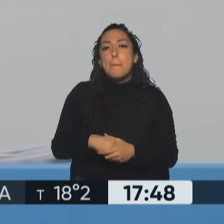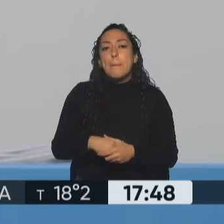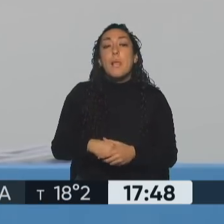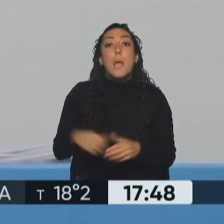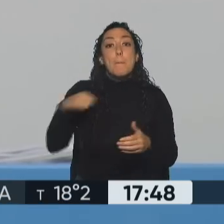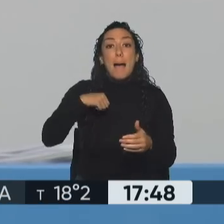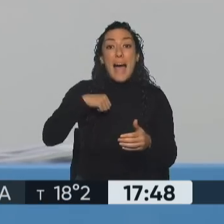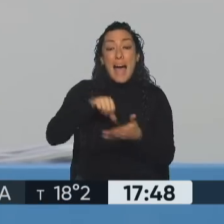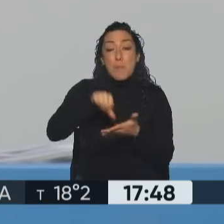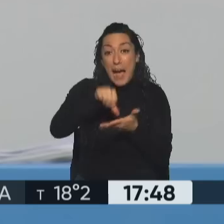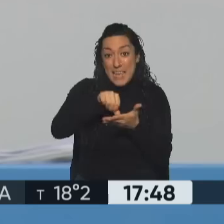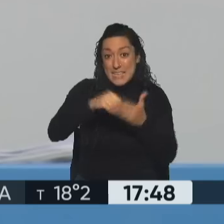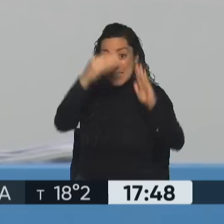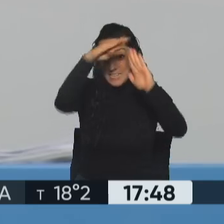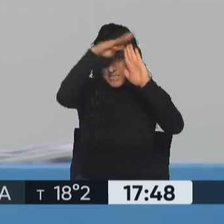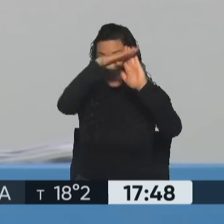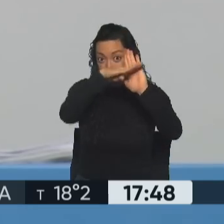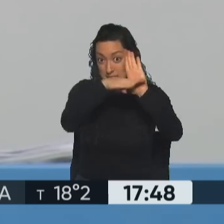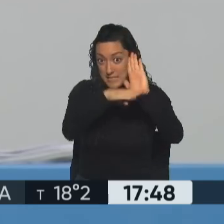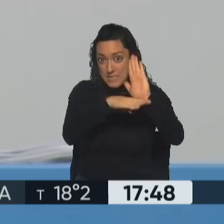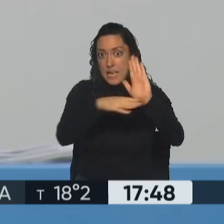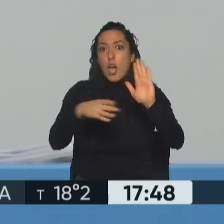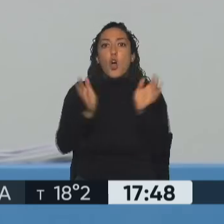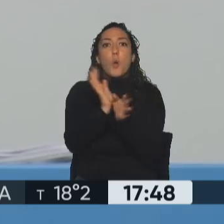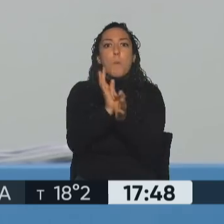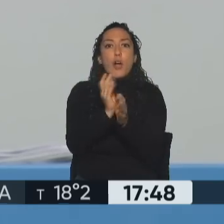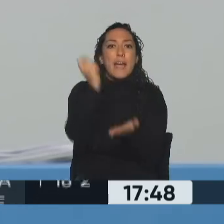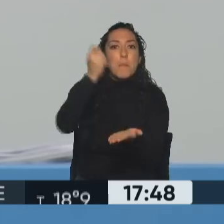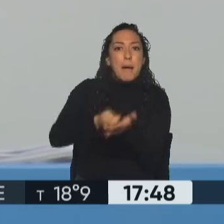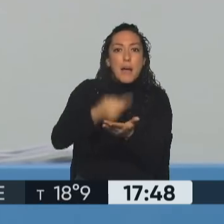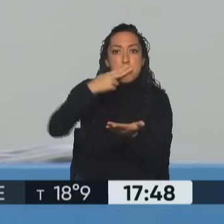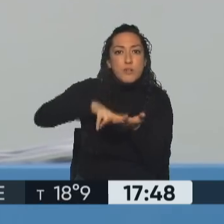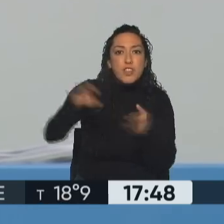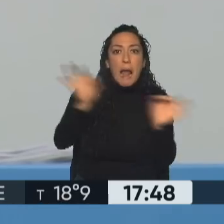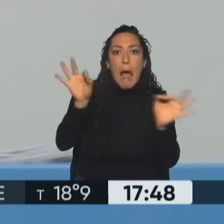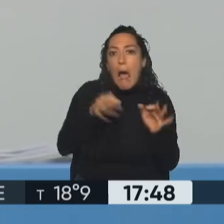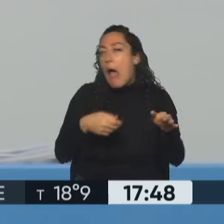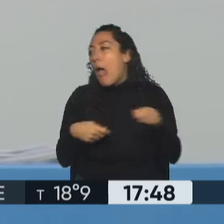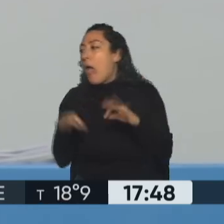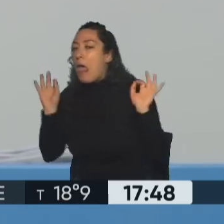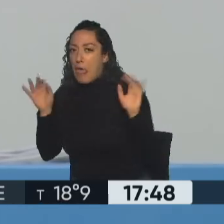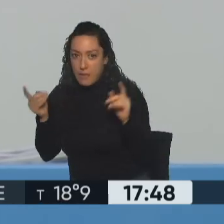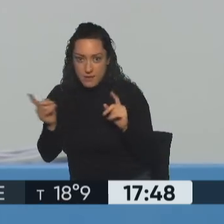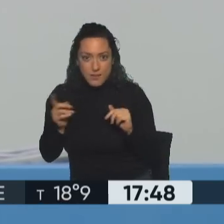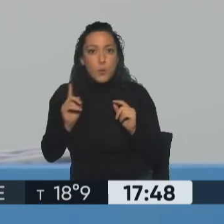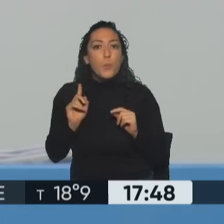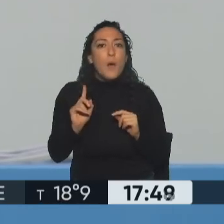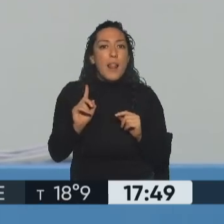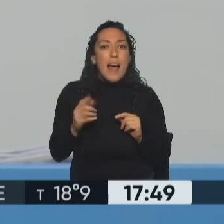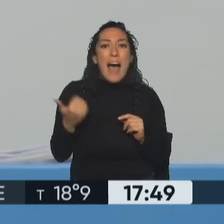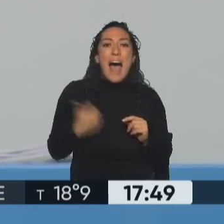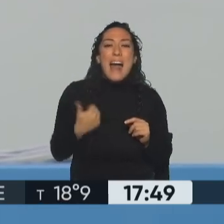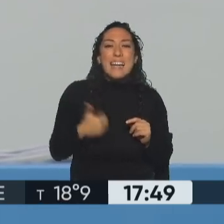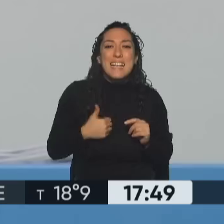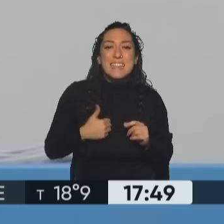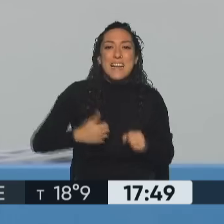países evasores, de países donde la evasión es muy importante, Argentina